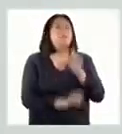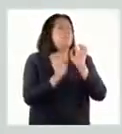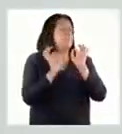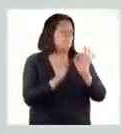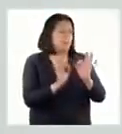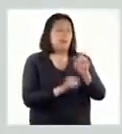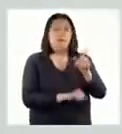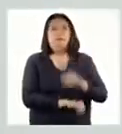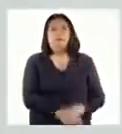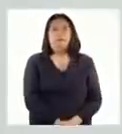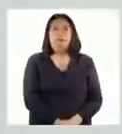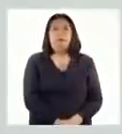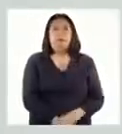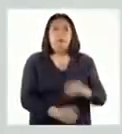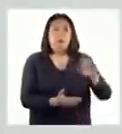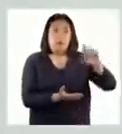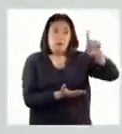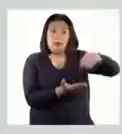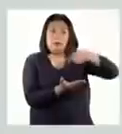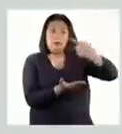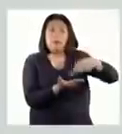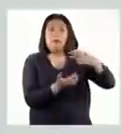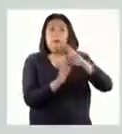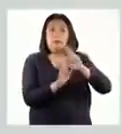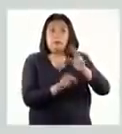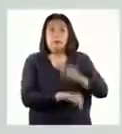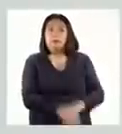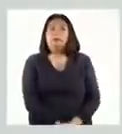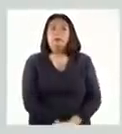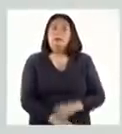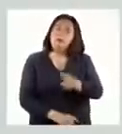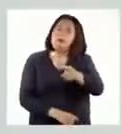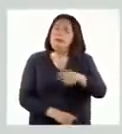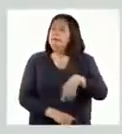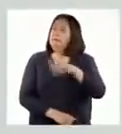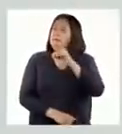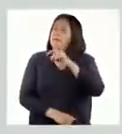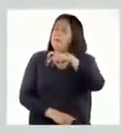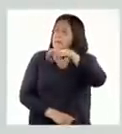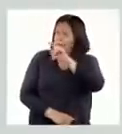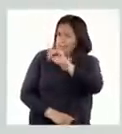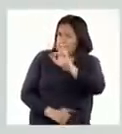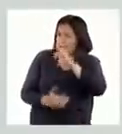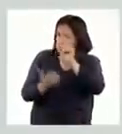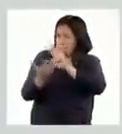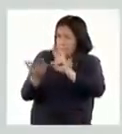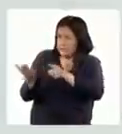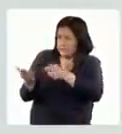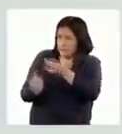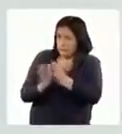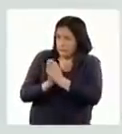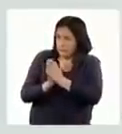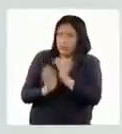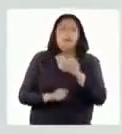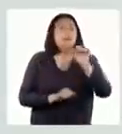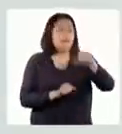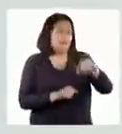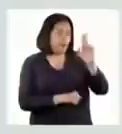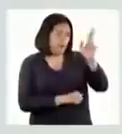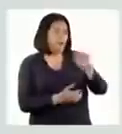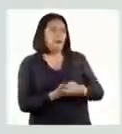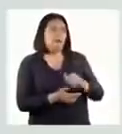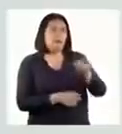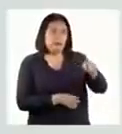Muy bien, nos han llegado algunas respuestas. Patricia, ¿nos ayudas leyéndolas? Así es,